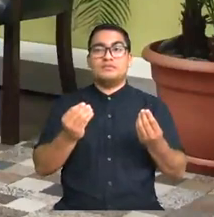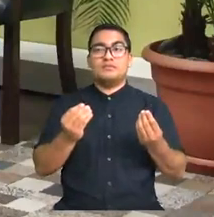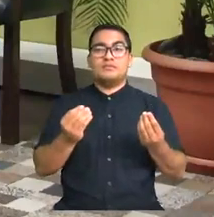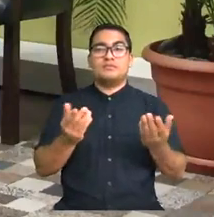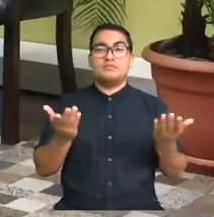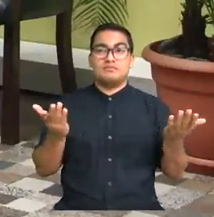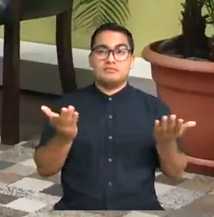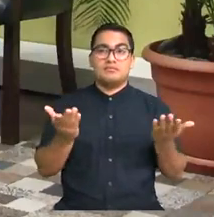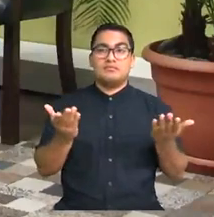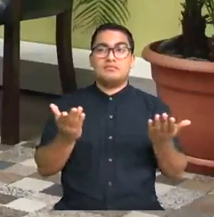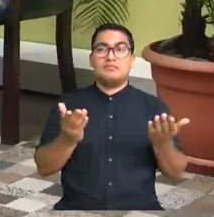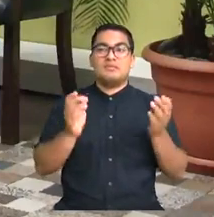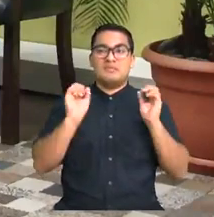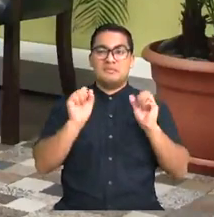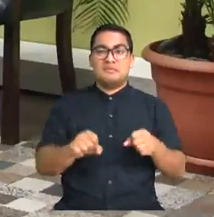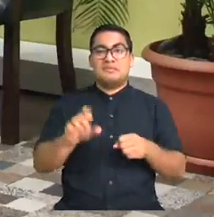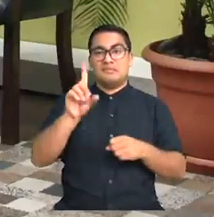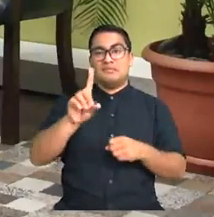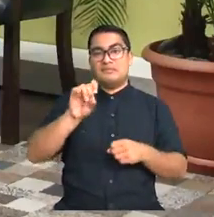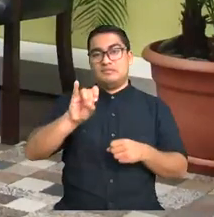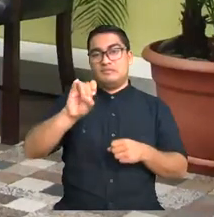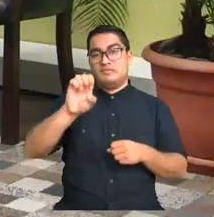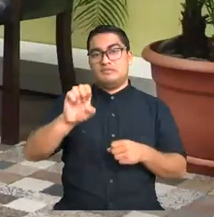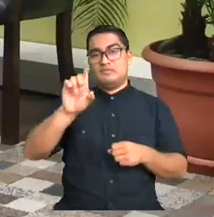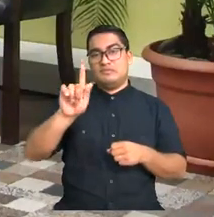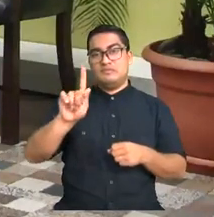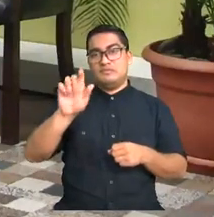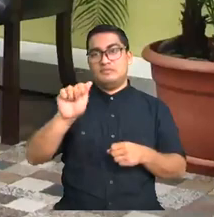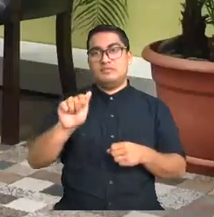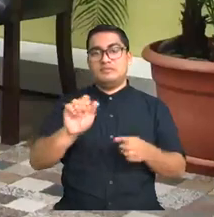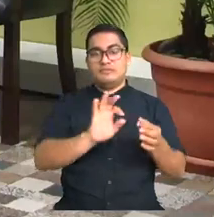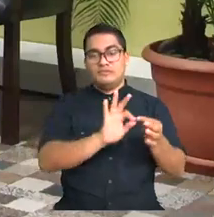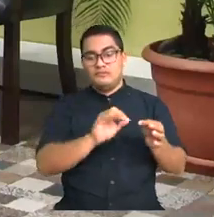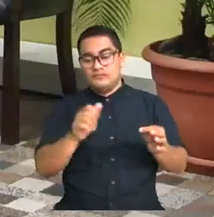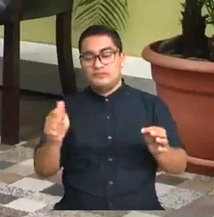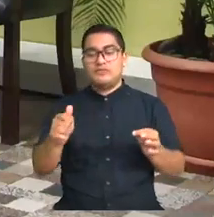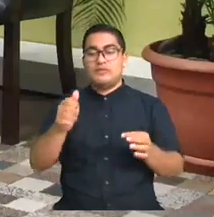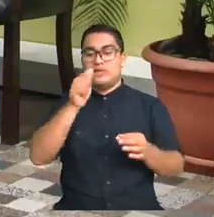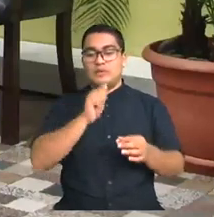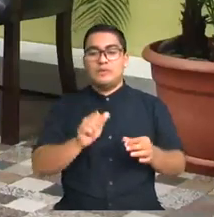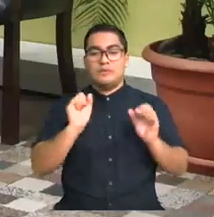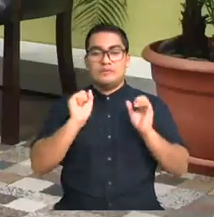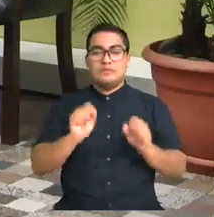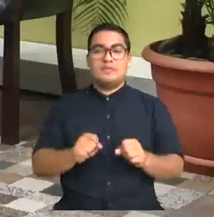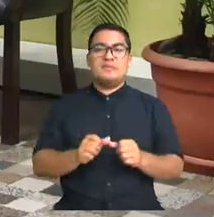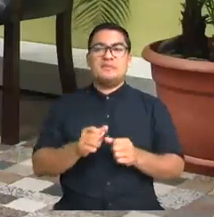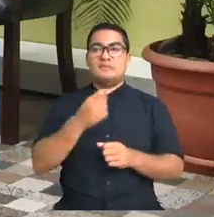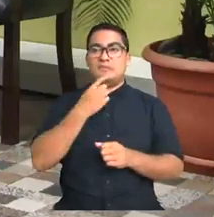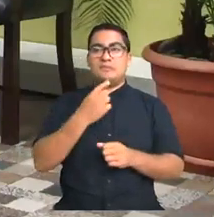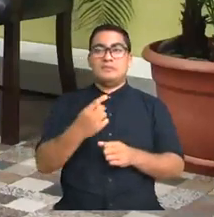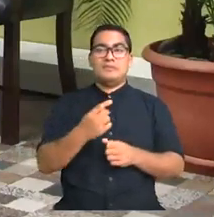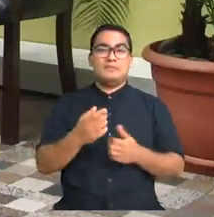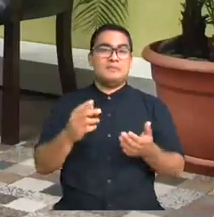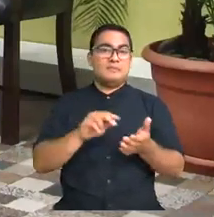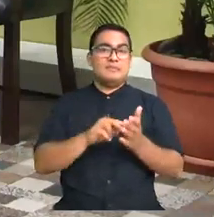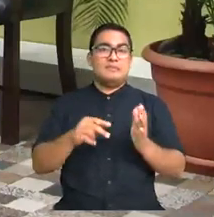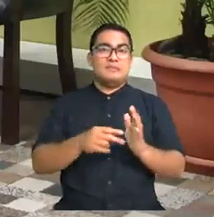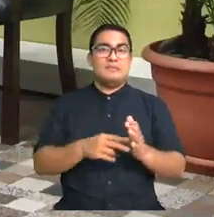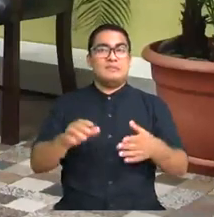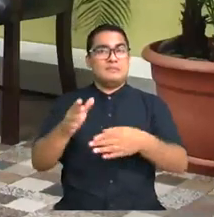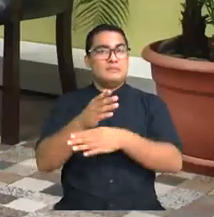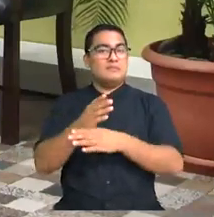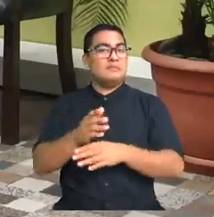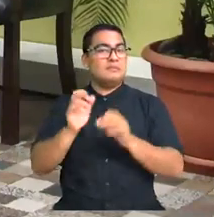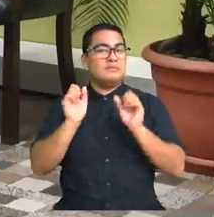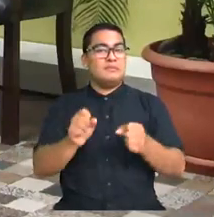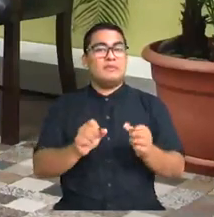mantener una dieta que tenga con frutas que tengan bastante agua. Entonces, podemos consumir, además de las que había mencionado, podemos